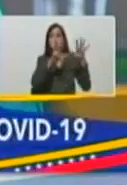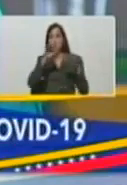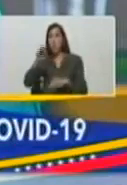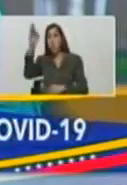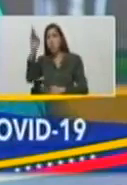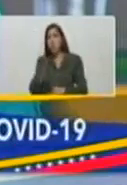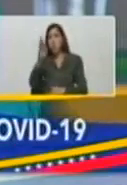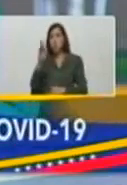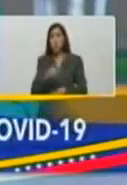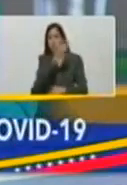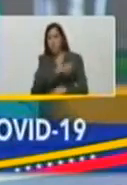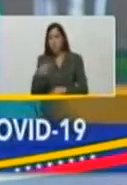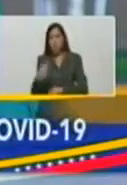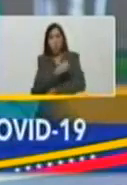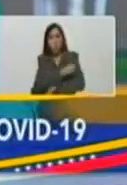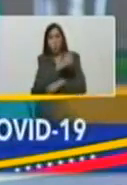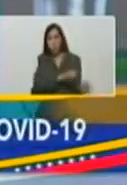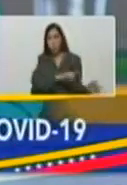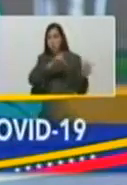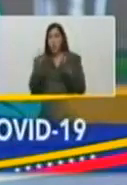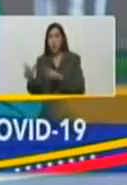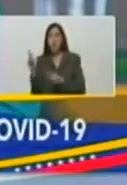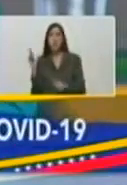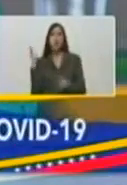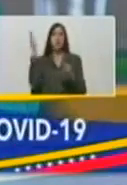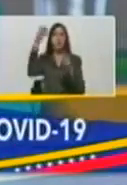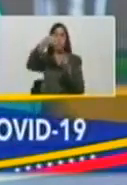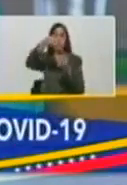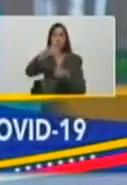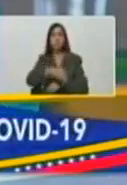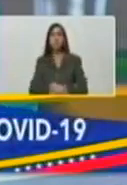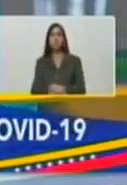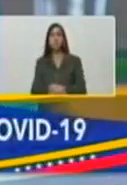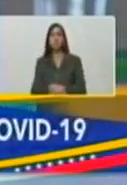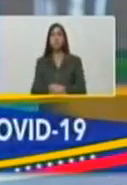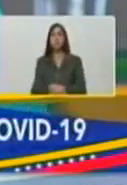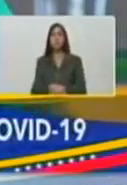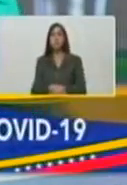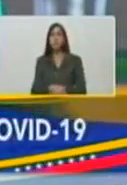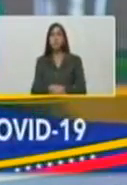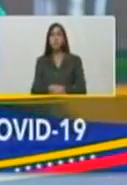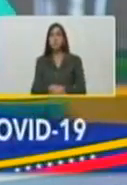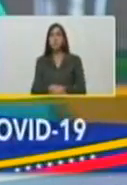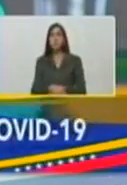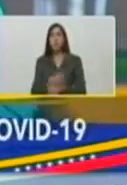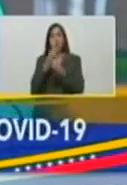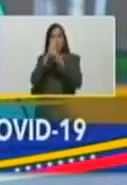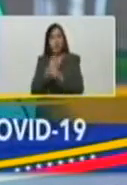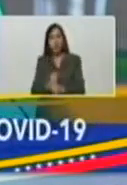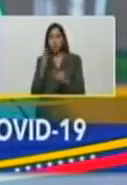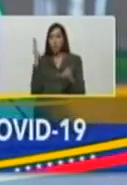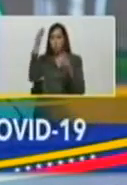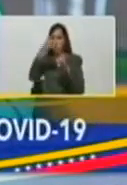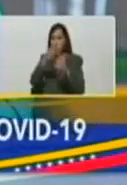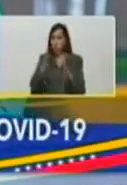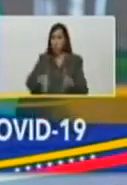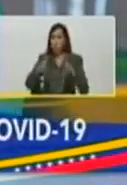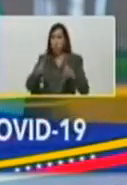80% de población vacunada en Venezuela. 80%. Próxima meta. Lograda esta